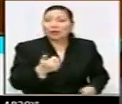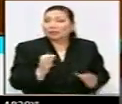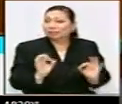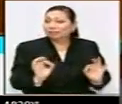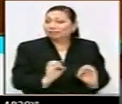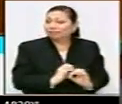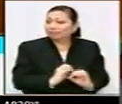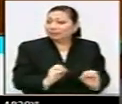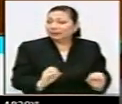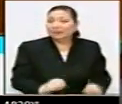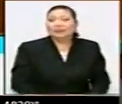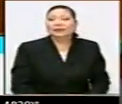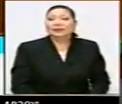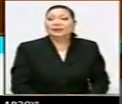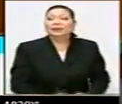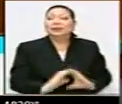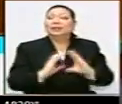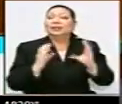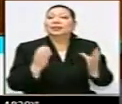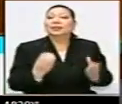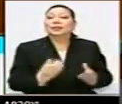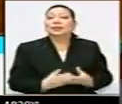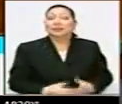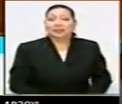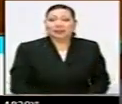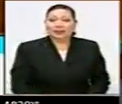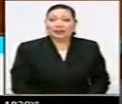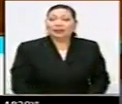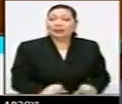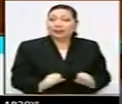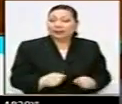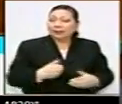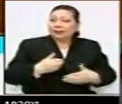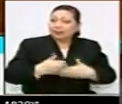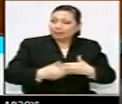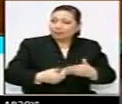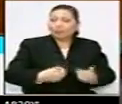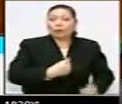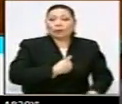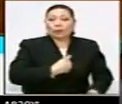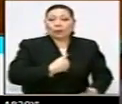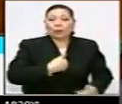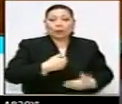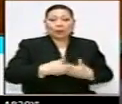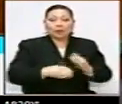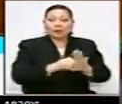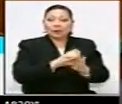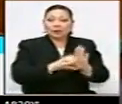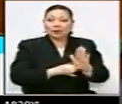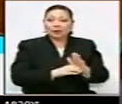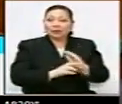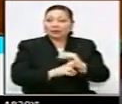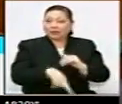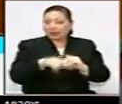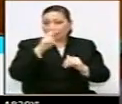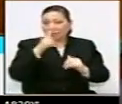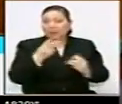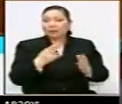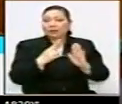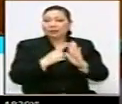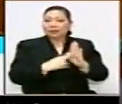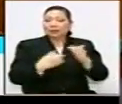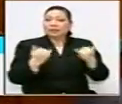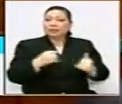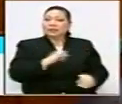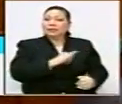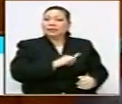ni tribunal que el del Congreso. Y así la evolución propia de las constituciones del país respecto de